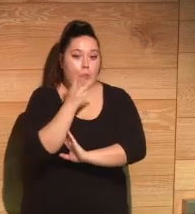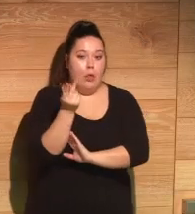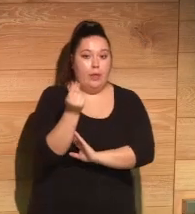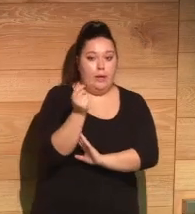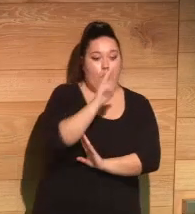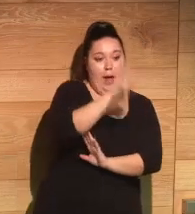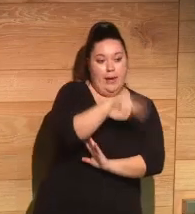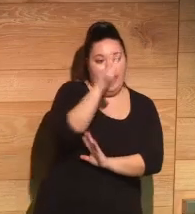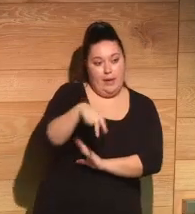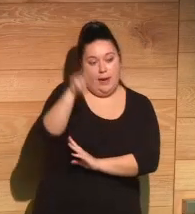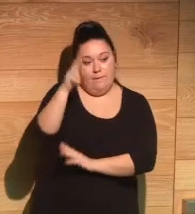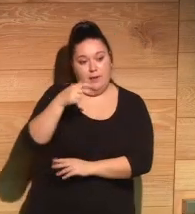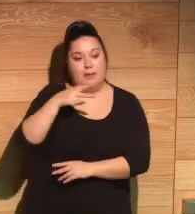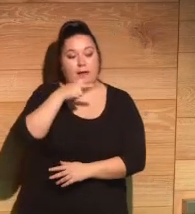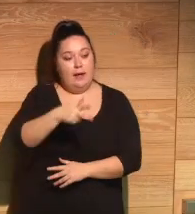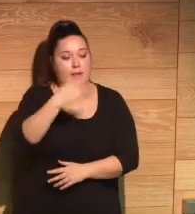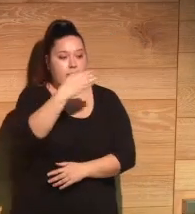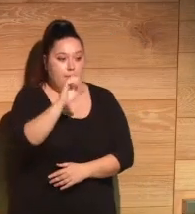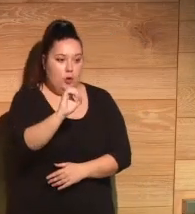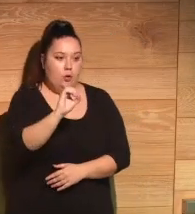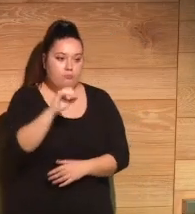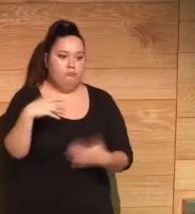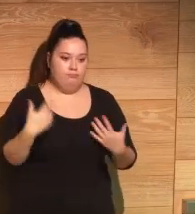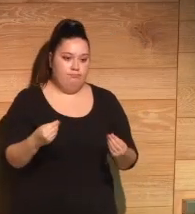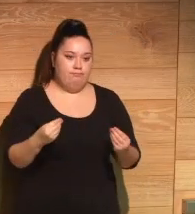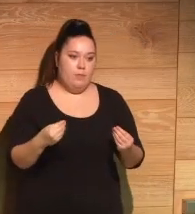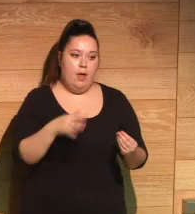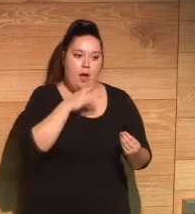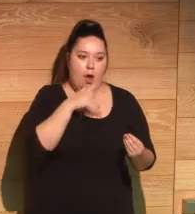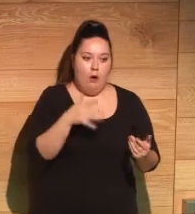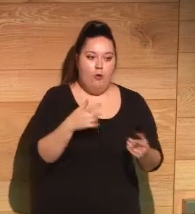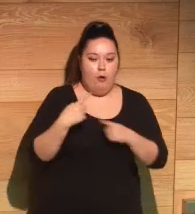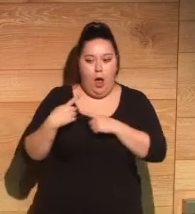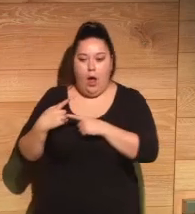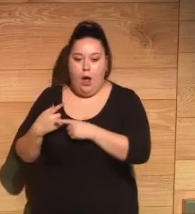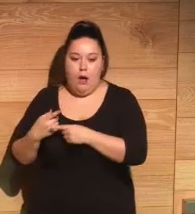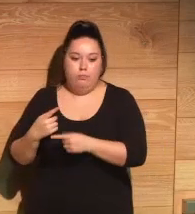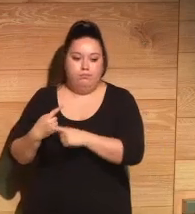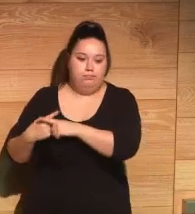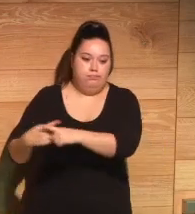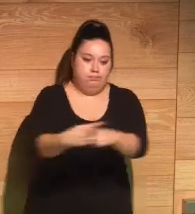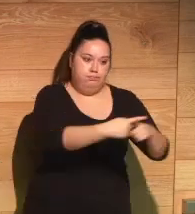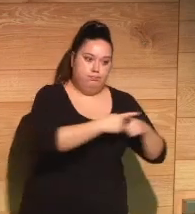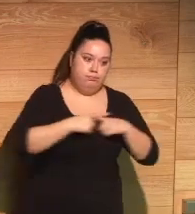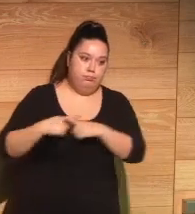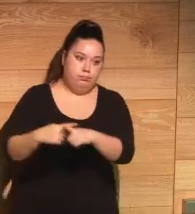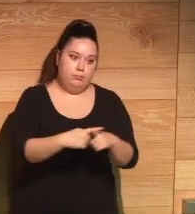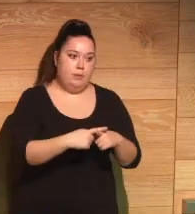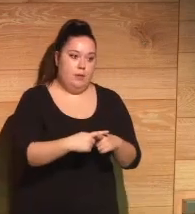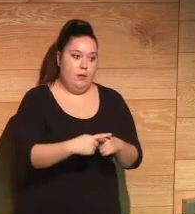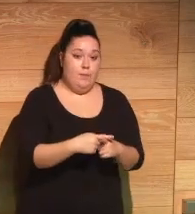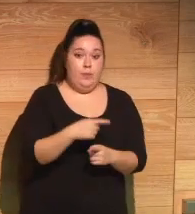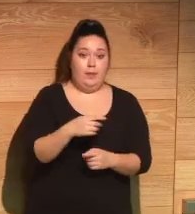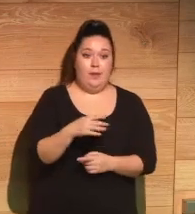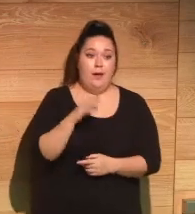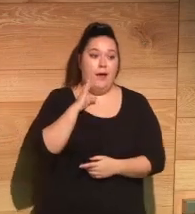con Netflix, HBO, etcétera, ¿no? Entonces hay un gran pastel digital que se está repartiendo y se está repartiendo entre la gente de mi edad. El Rubius tiene mi edad. El